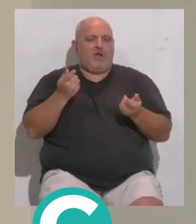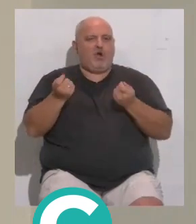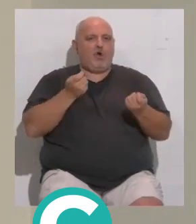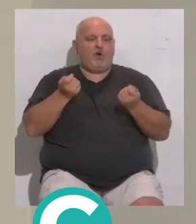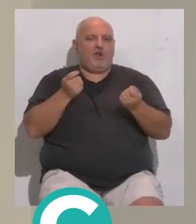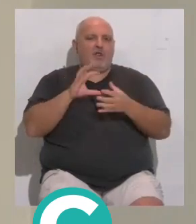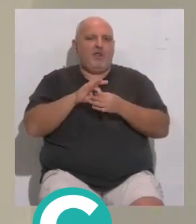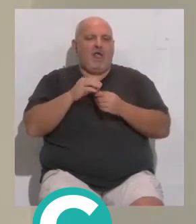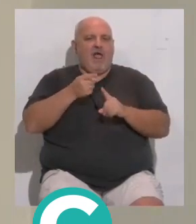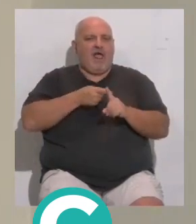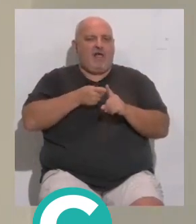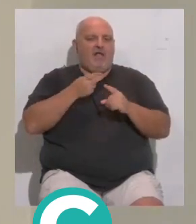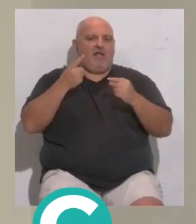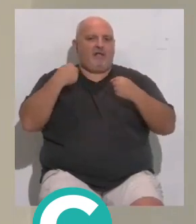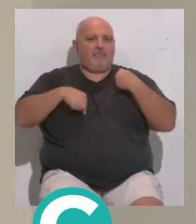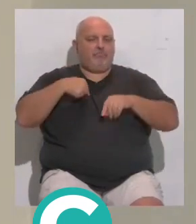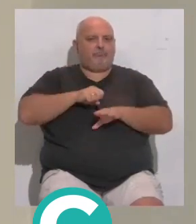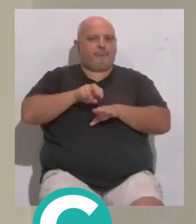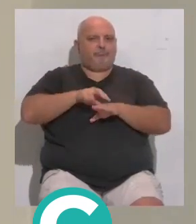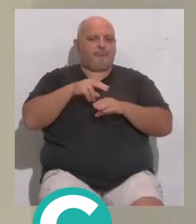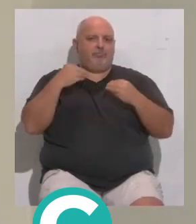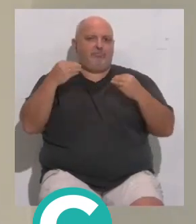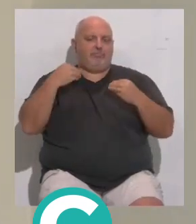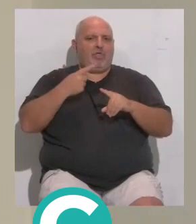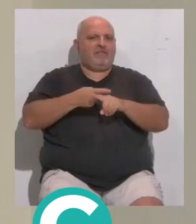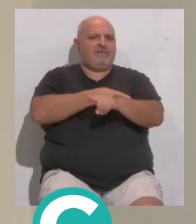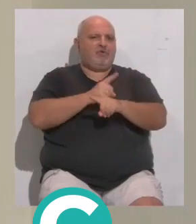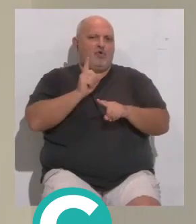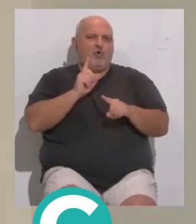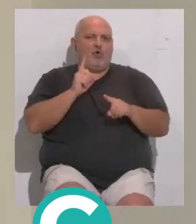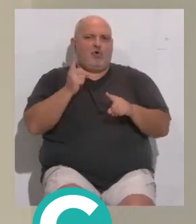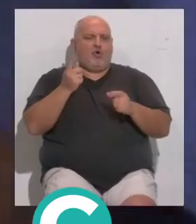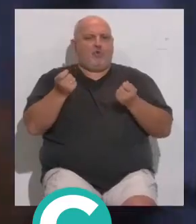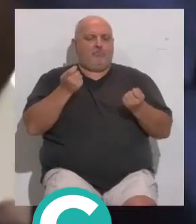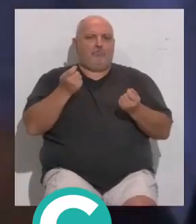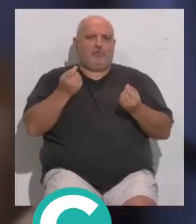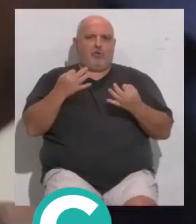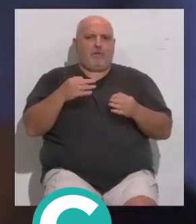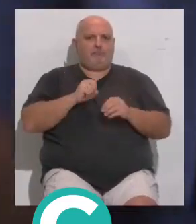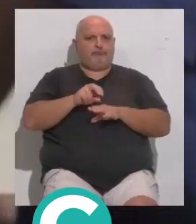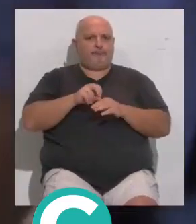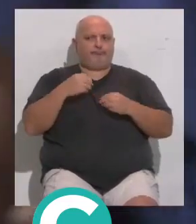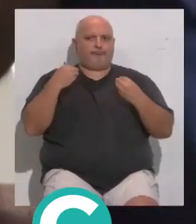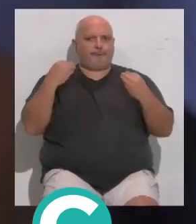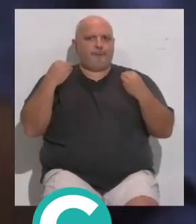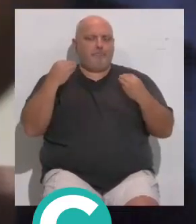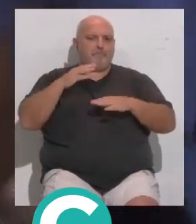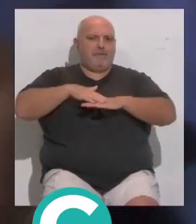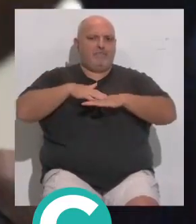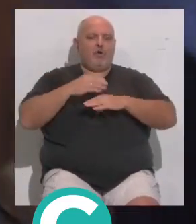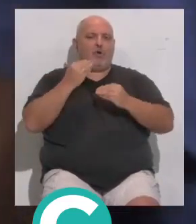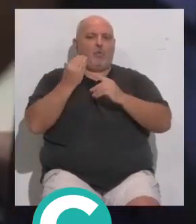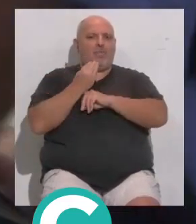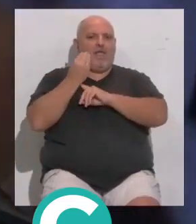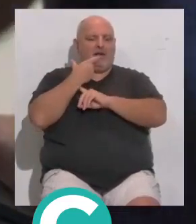controlar muy bien lo que vamos haciendo, ejercicio cardio saludable, que no es un ejercicio excesivo, es un ejercicio controlado y moderado, y en general cuidarnos un